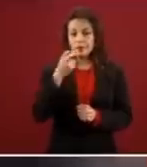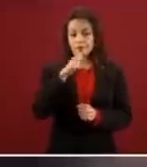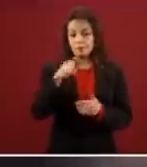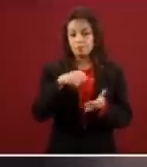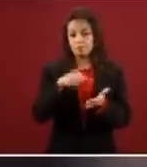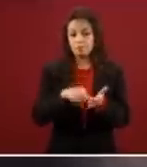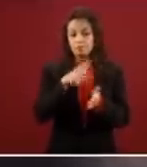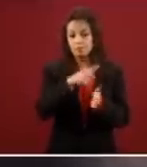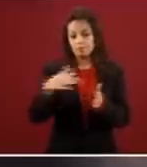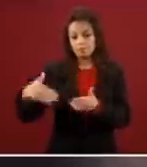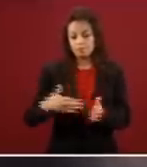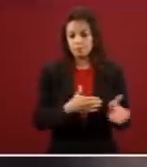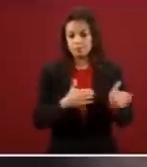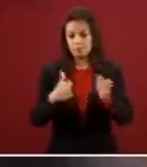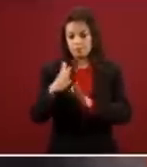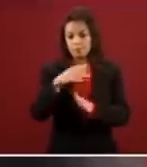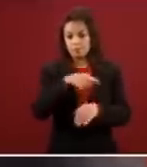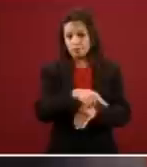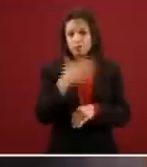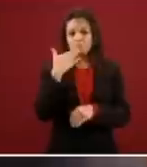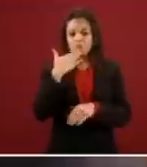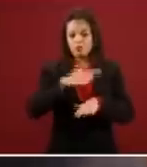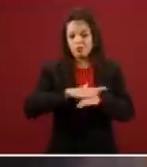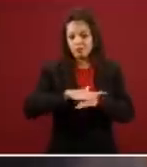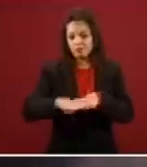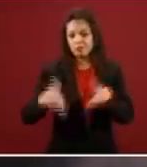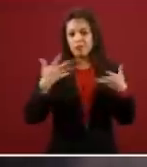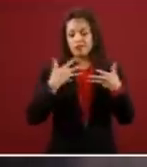caminos estos de terracería donde estaban las víctimas,